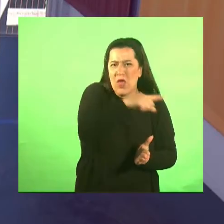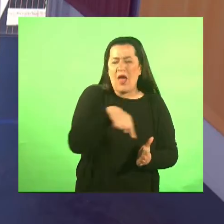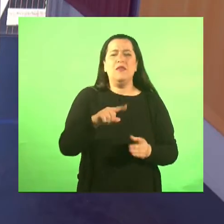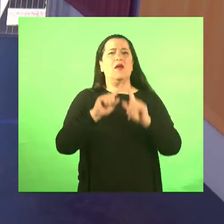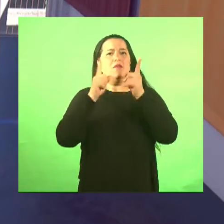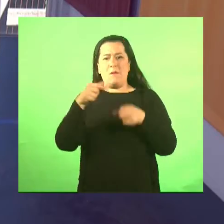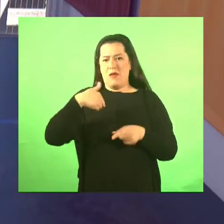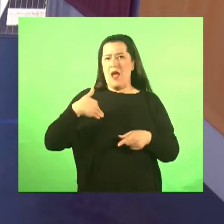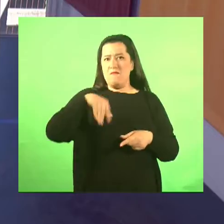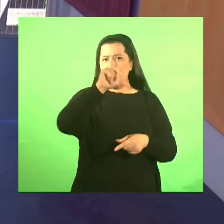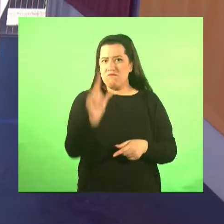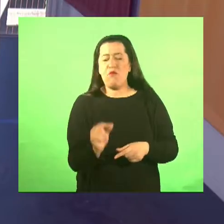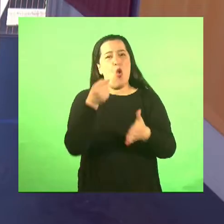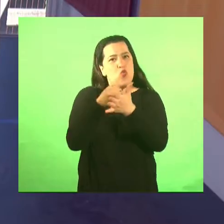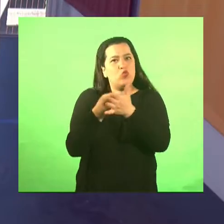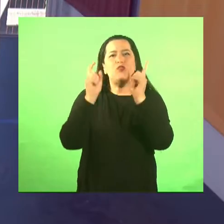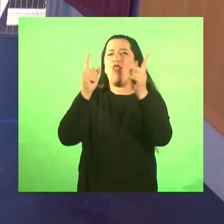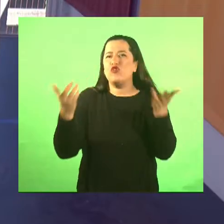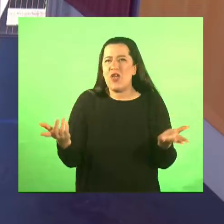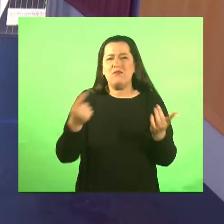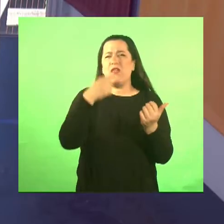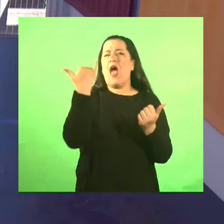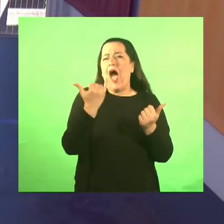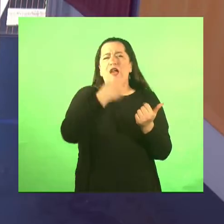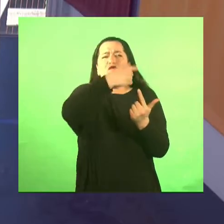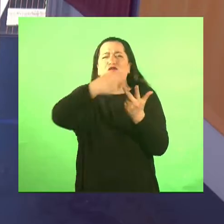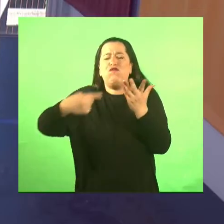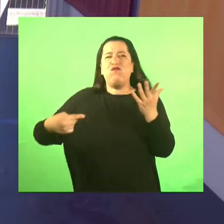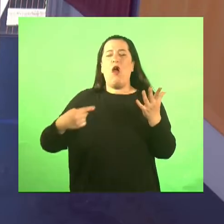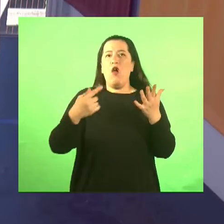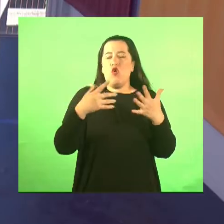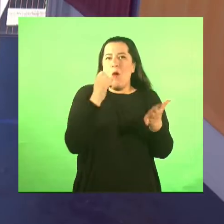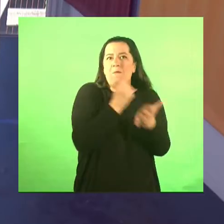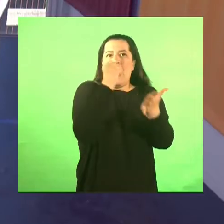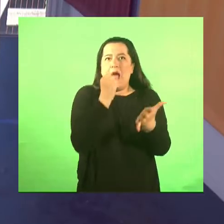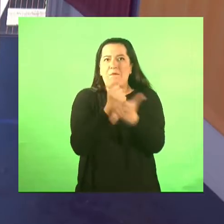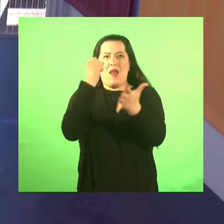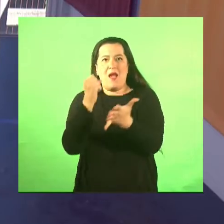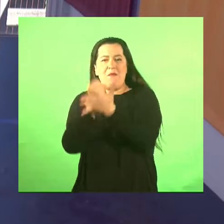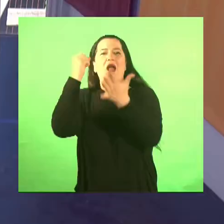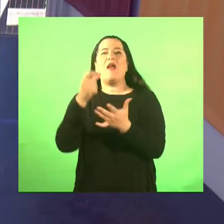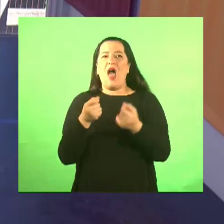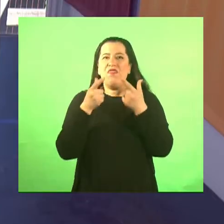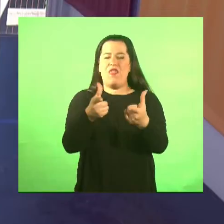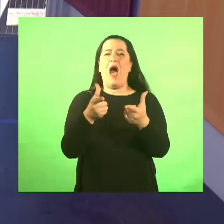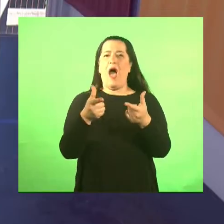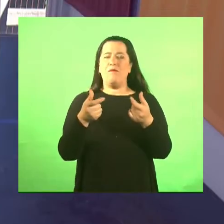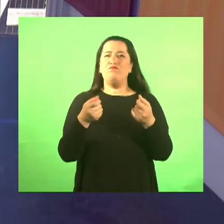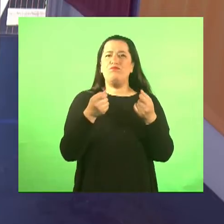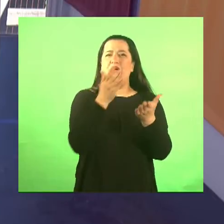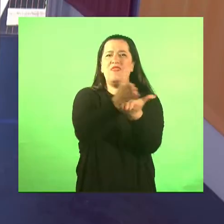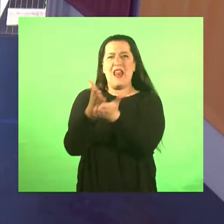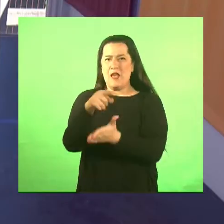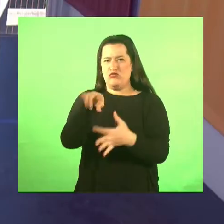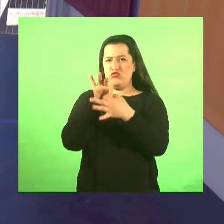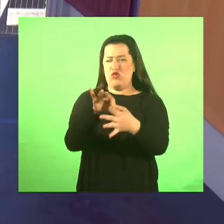en nuestro país la lucha docente, digo, distintos hitos que fueron marcando la ampliación de derechos en el campo de la educación,